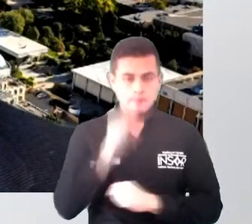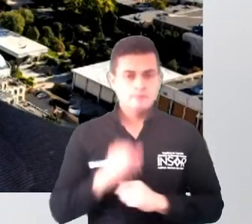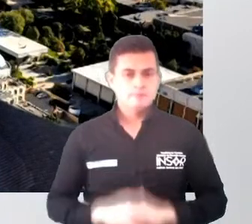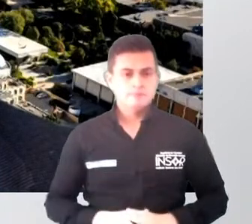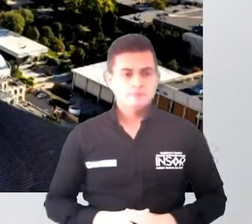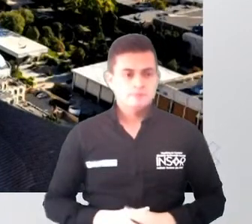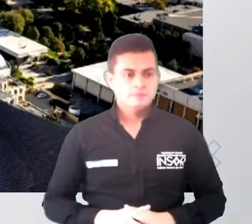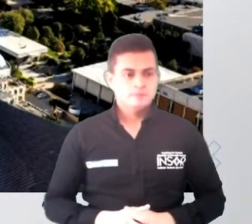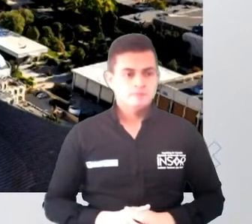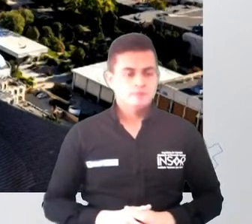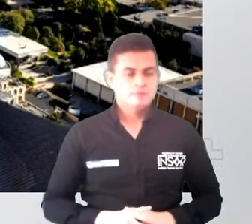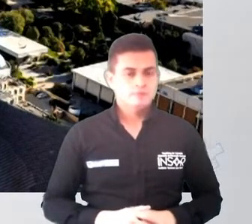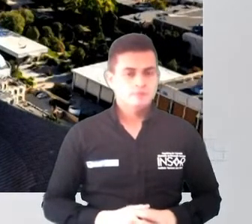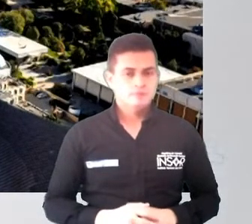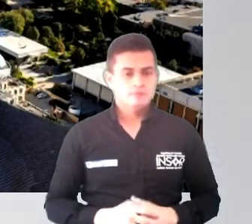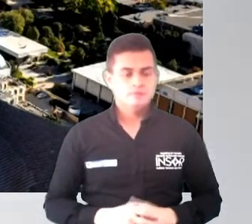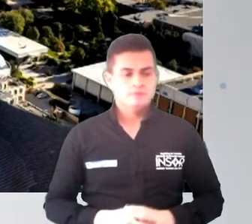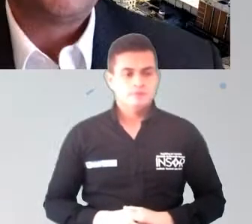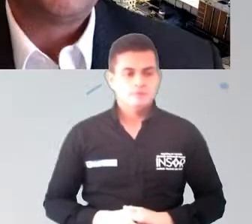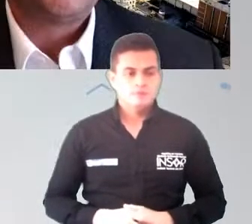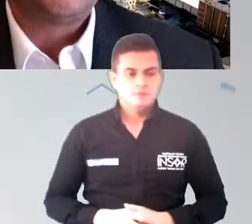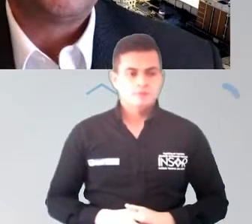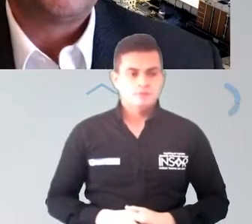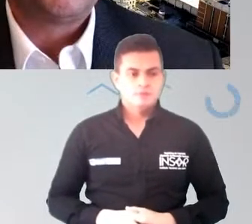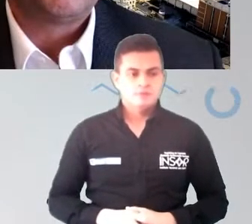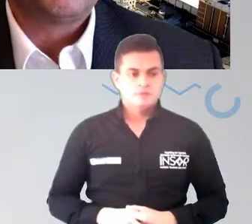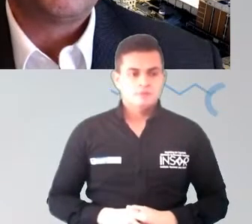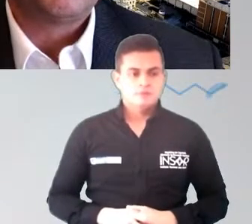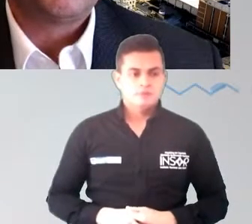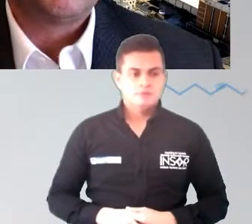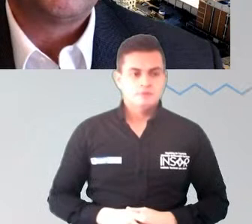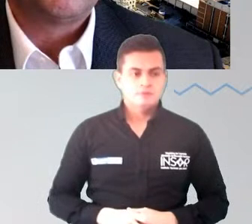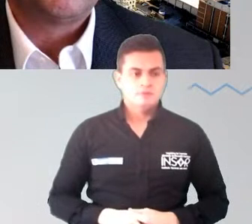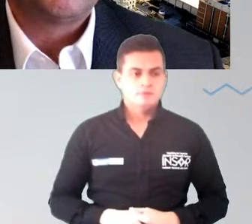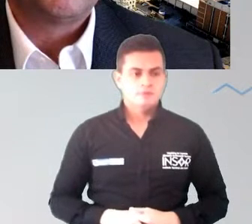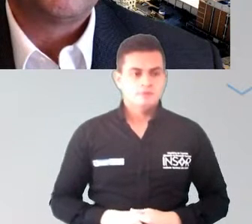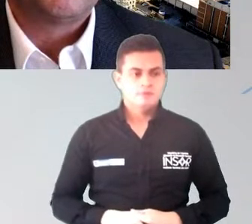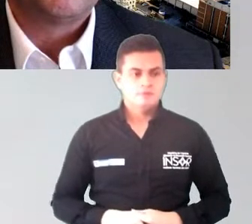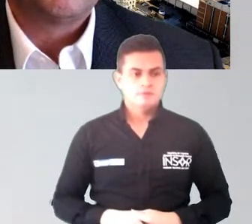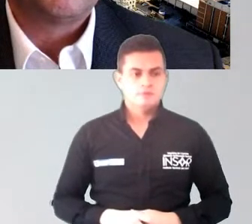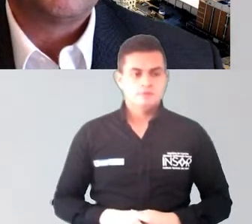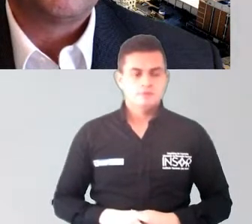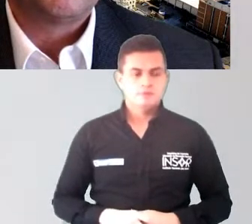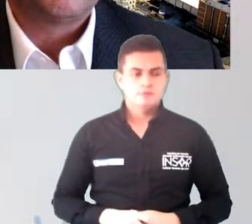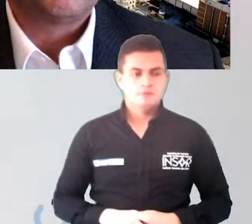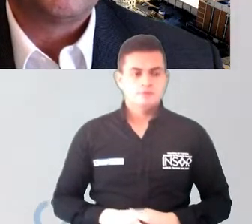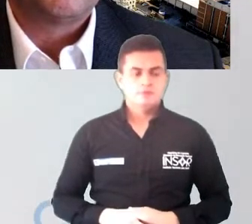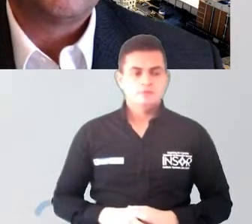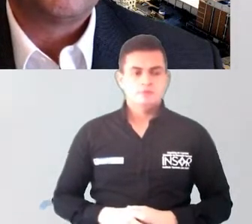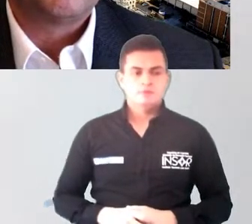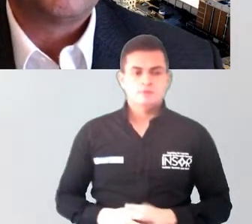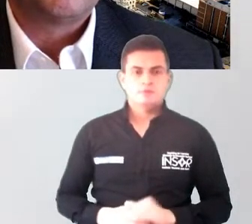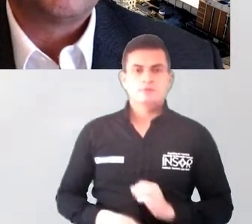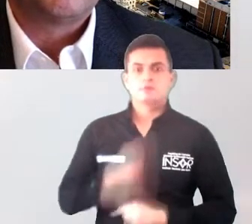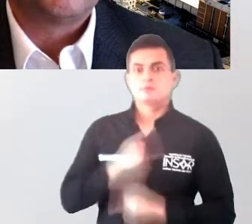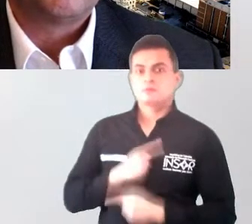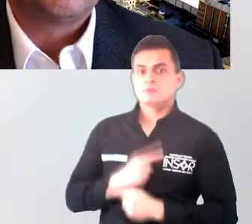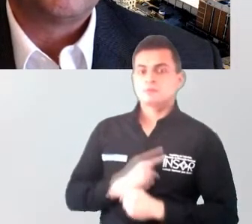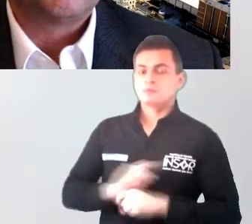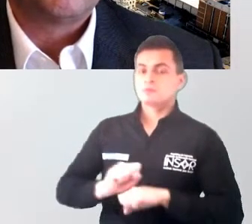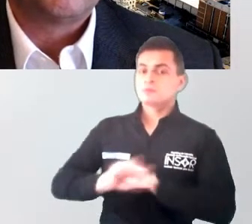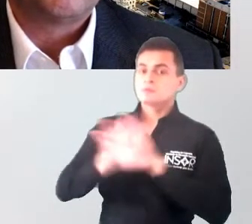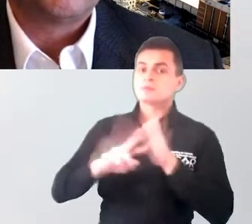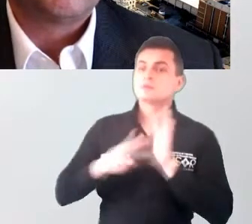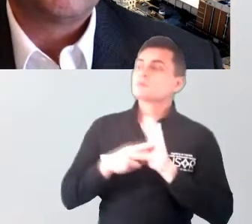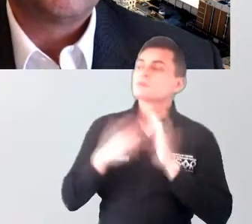más información. Por una parte, sí tiene que ver con eso, en el sentido de que es muy importante que,